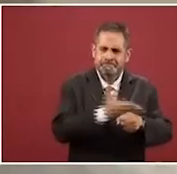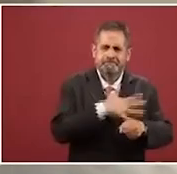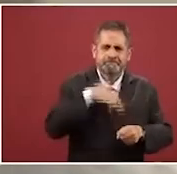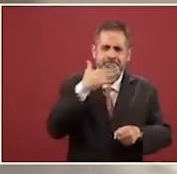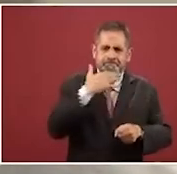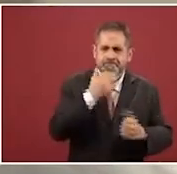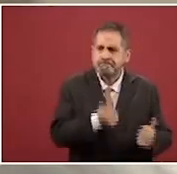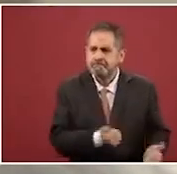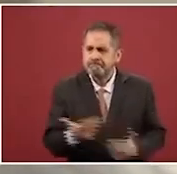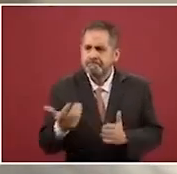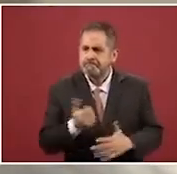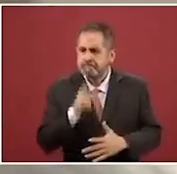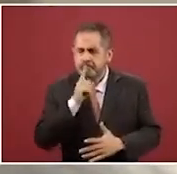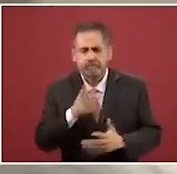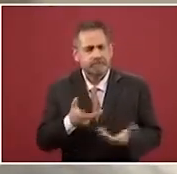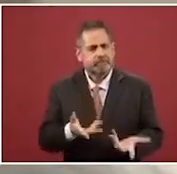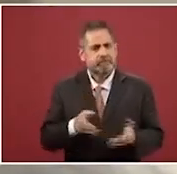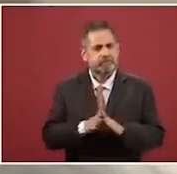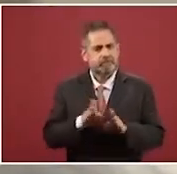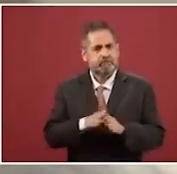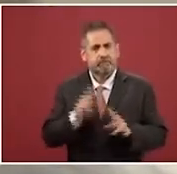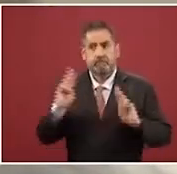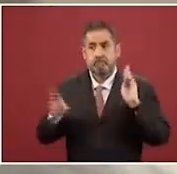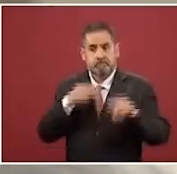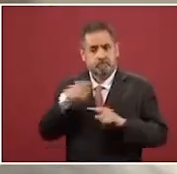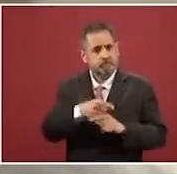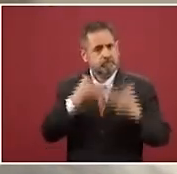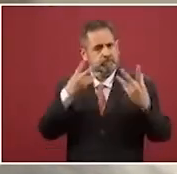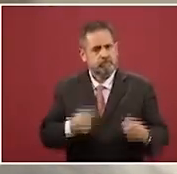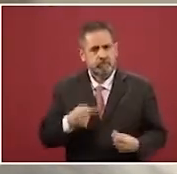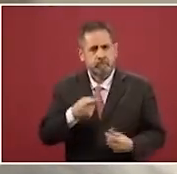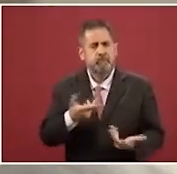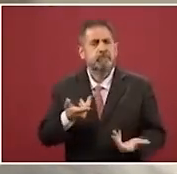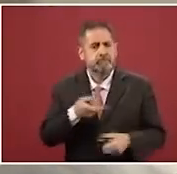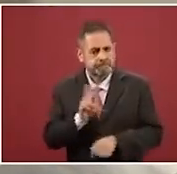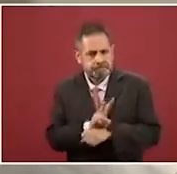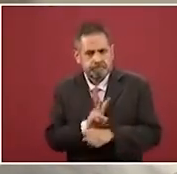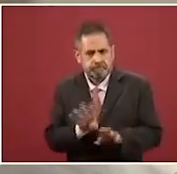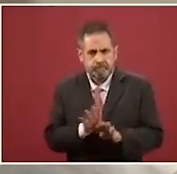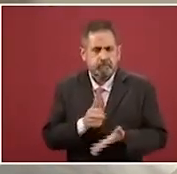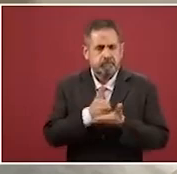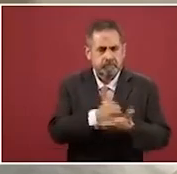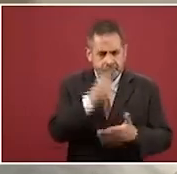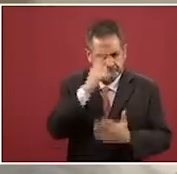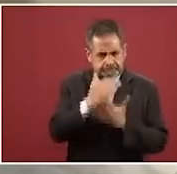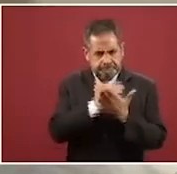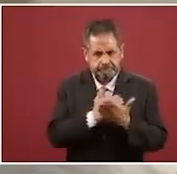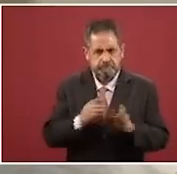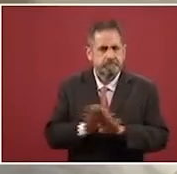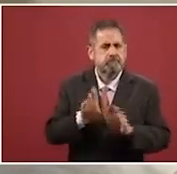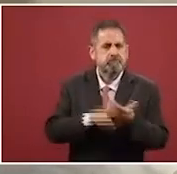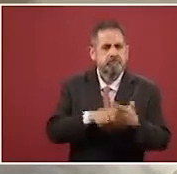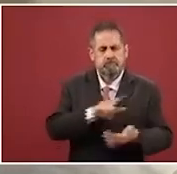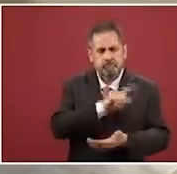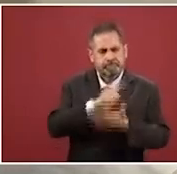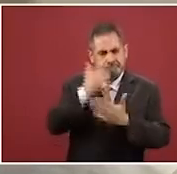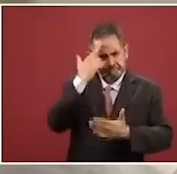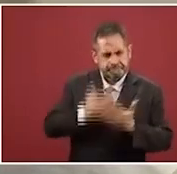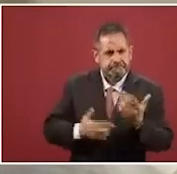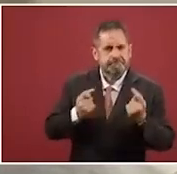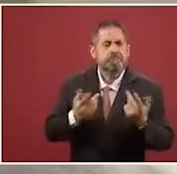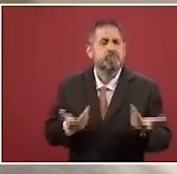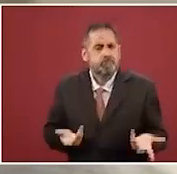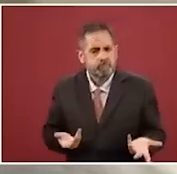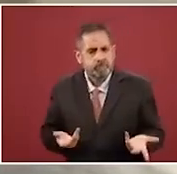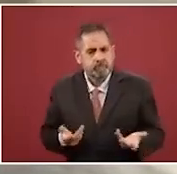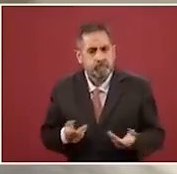más importantes a nivel mundial. ¿Qué se está haciendo para combatir este delito